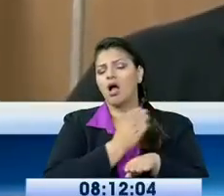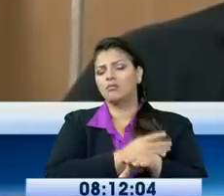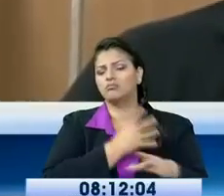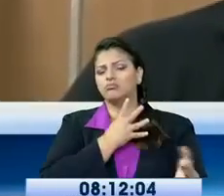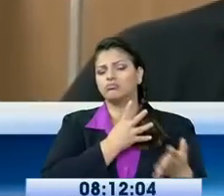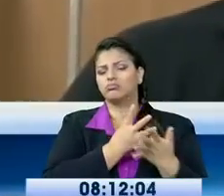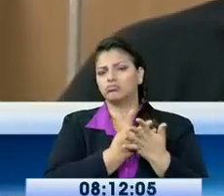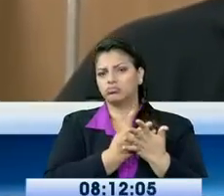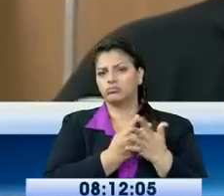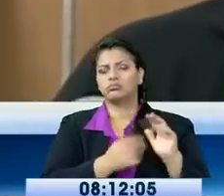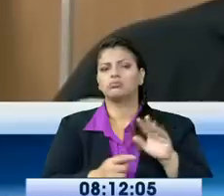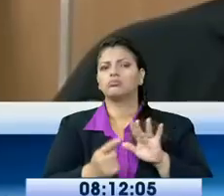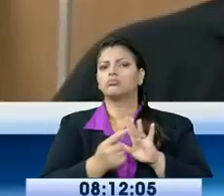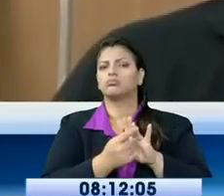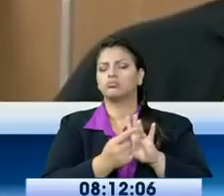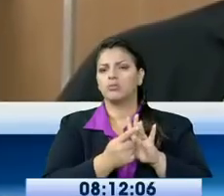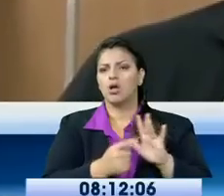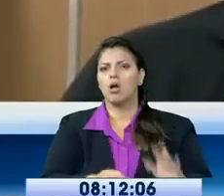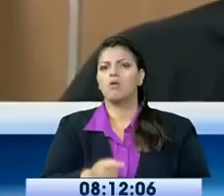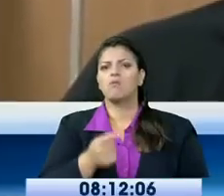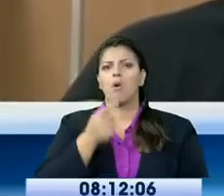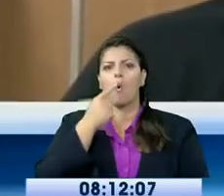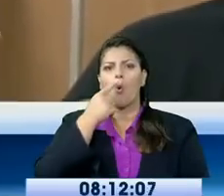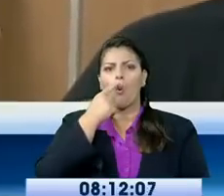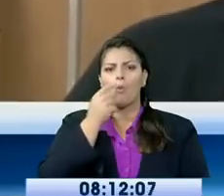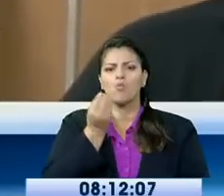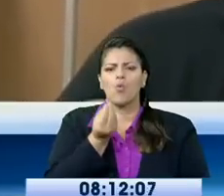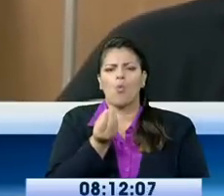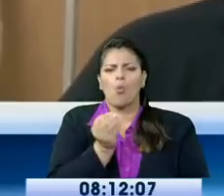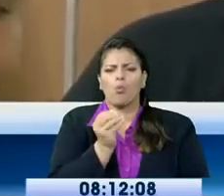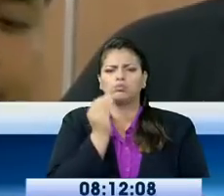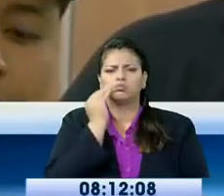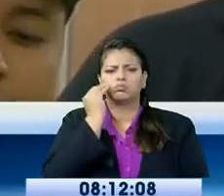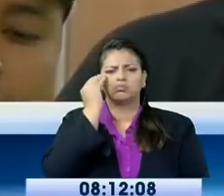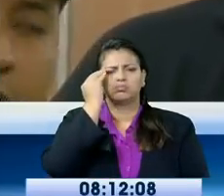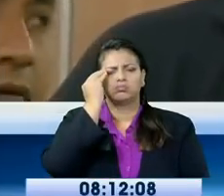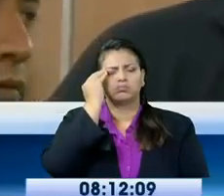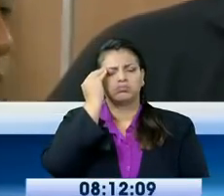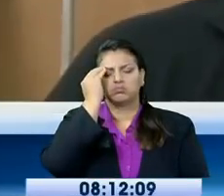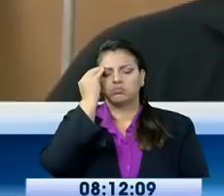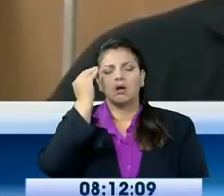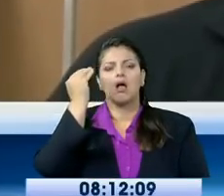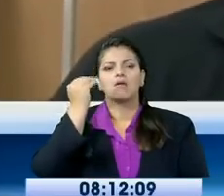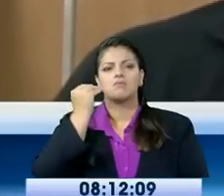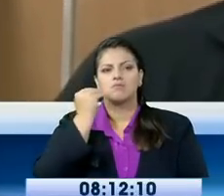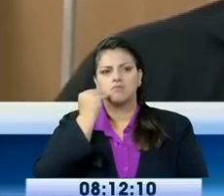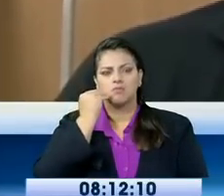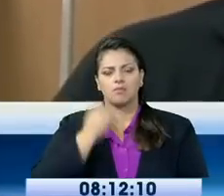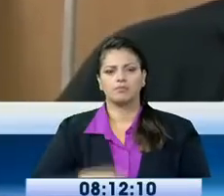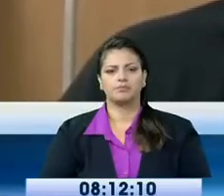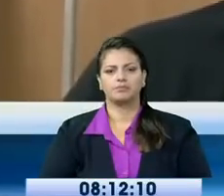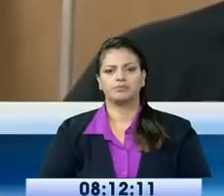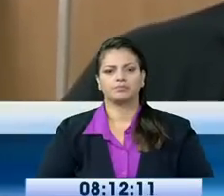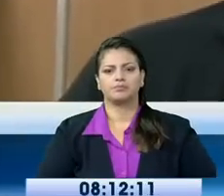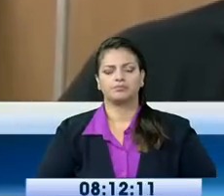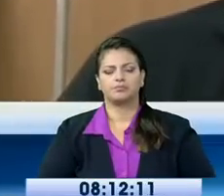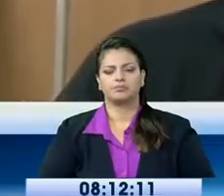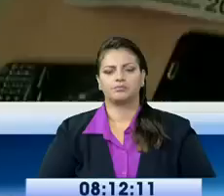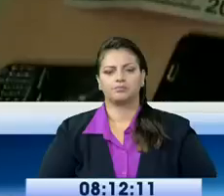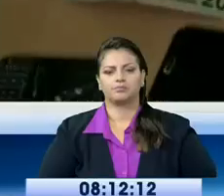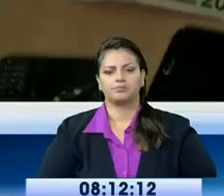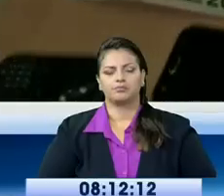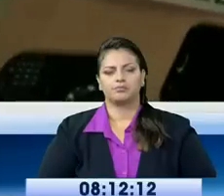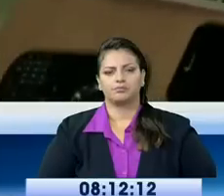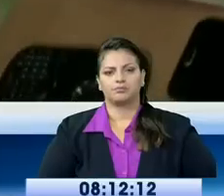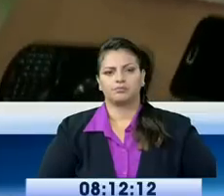que realizaron pues el menor de edad en sí pues fue llevarlos en la motocicleta hasta el lugar y el taxi posterior al robo sacarlos del punto.